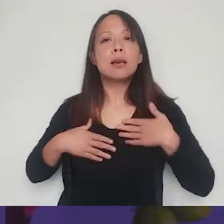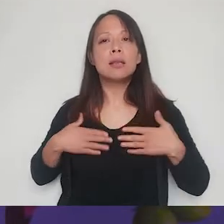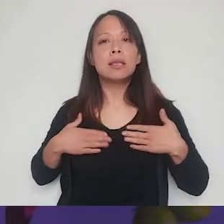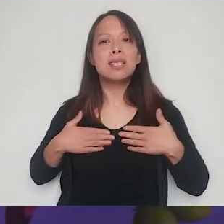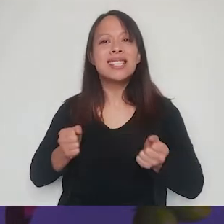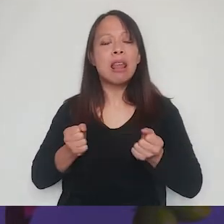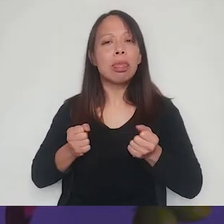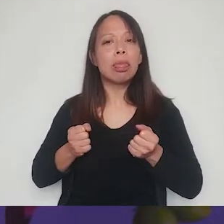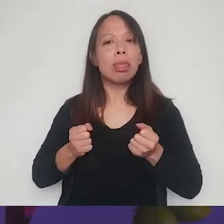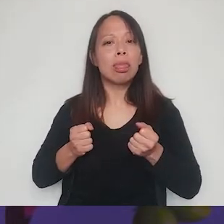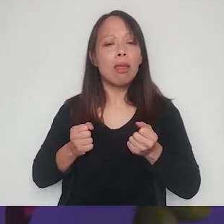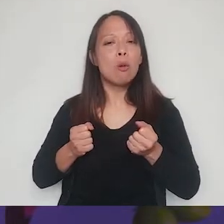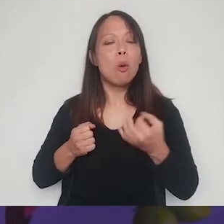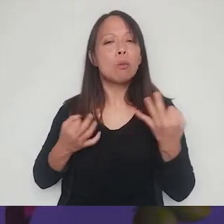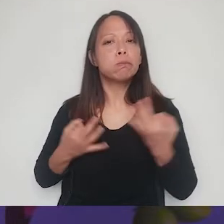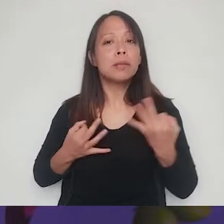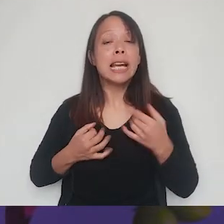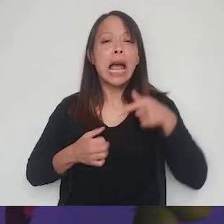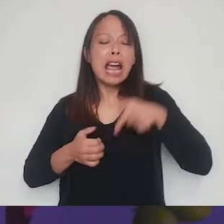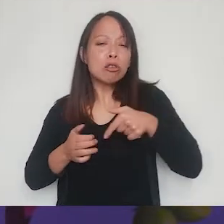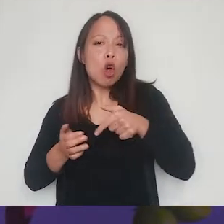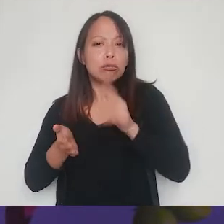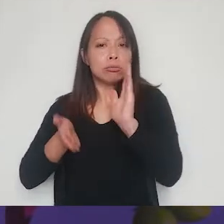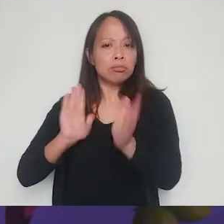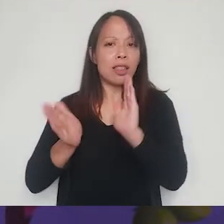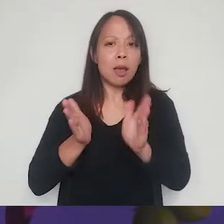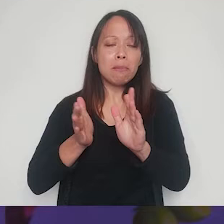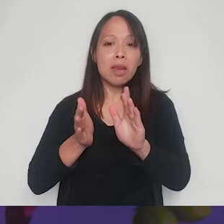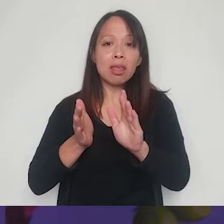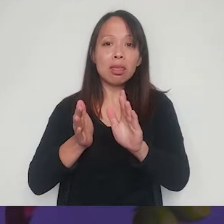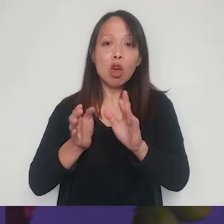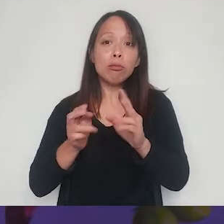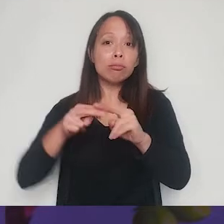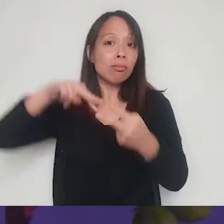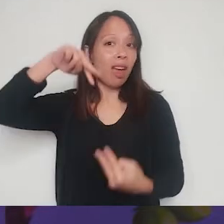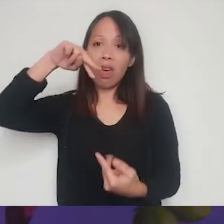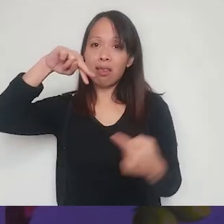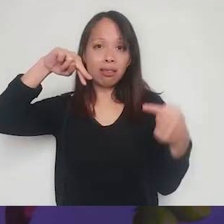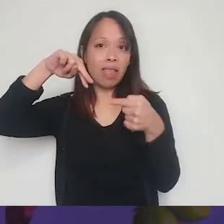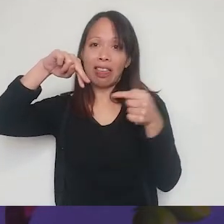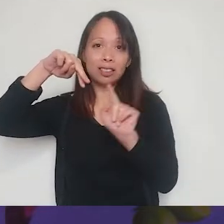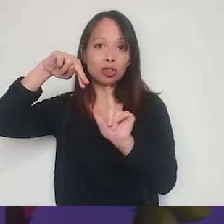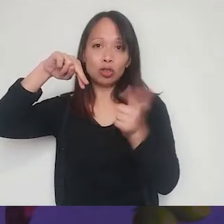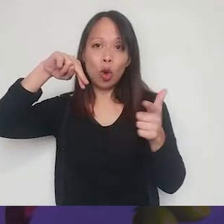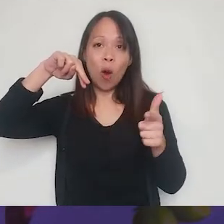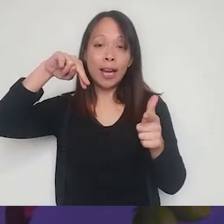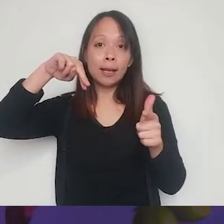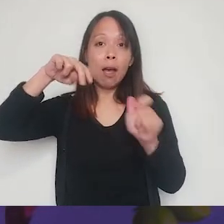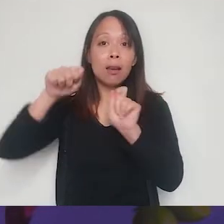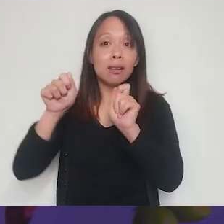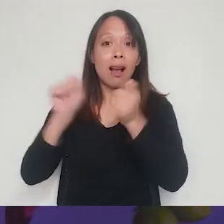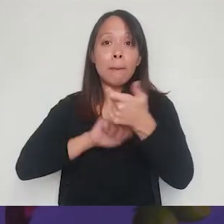muy importante de los síntomas de la enfermedad. Quiero aclarar que esto no es terapia génica, porque no se está ni corrigiendo al